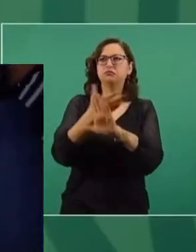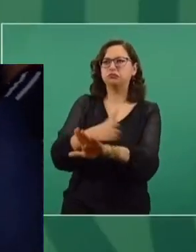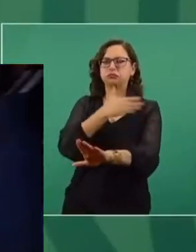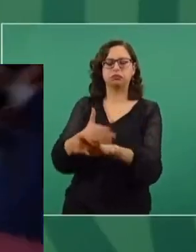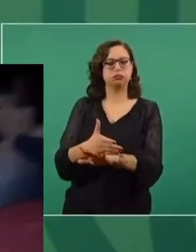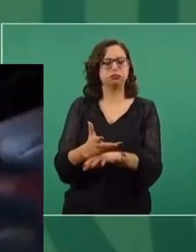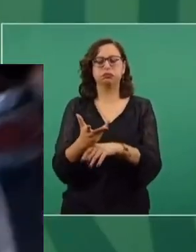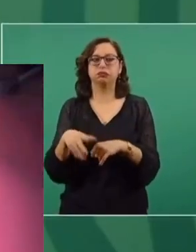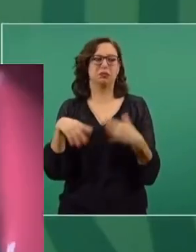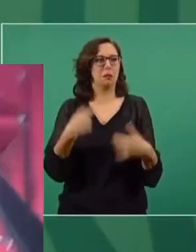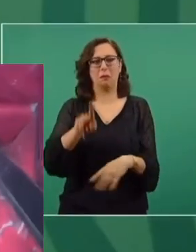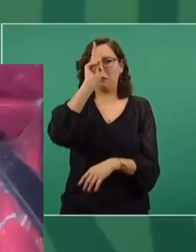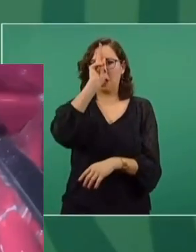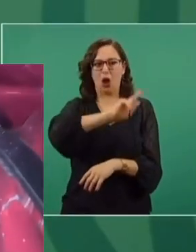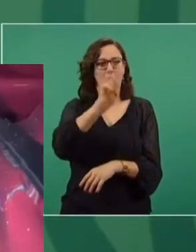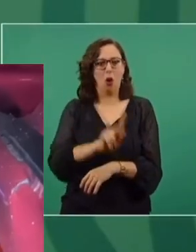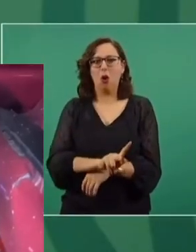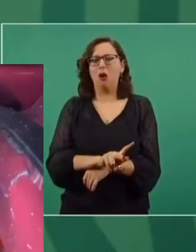defensora